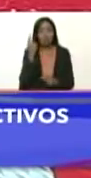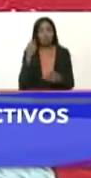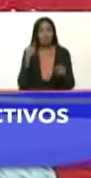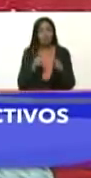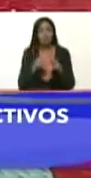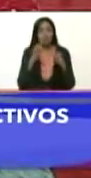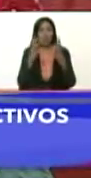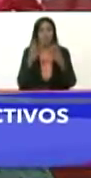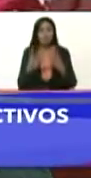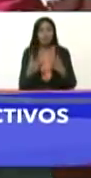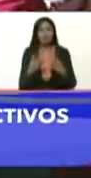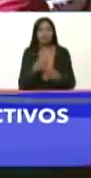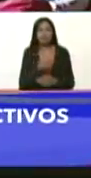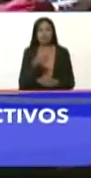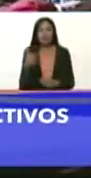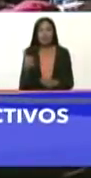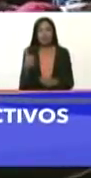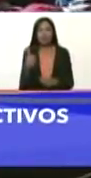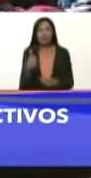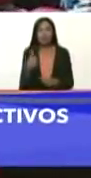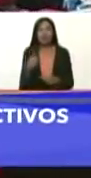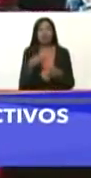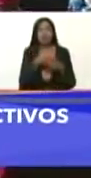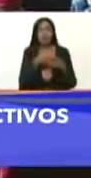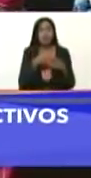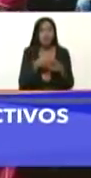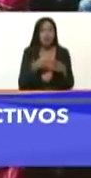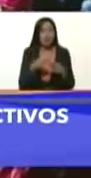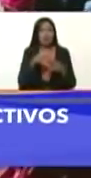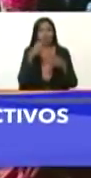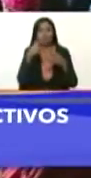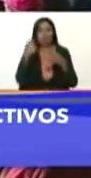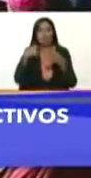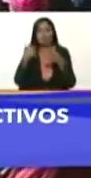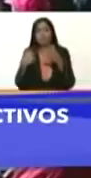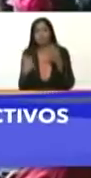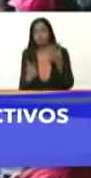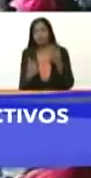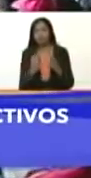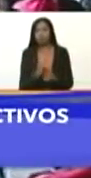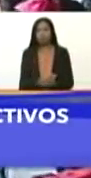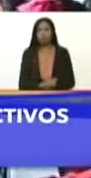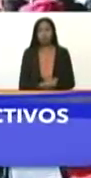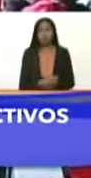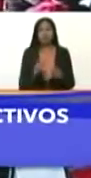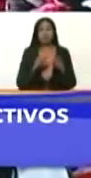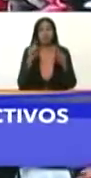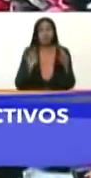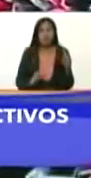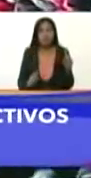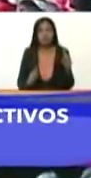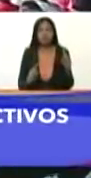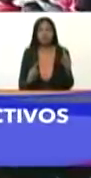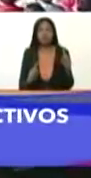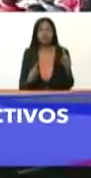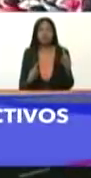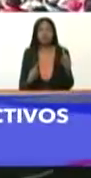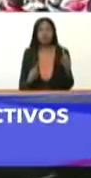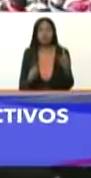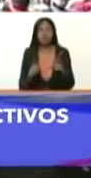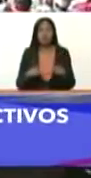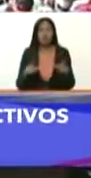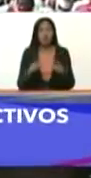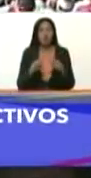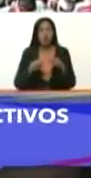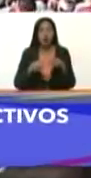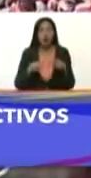las empresas del acero, del hierro, del aluminio, de la electricidad y del sector